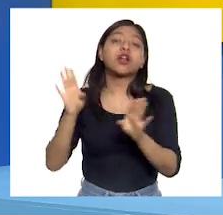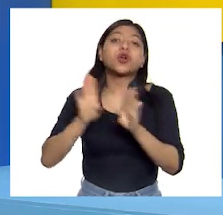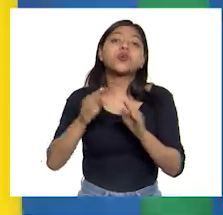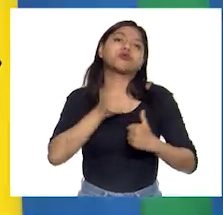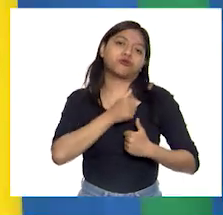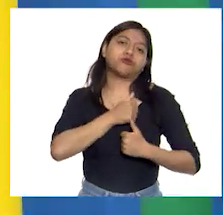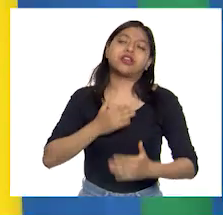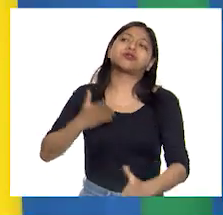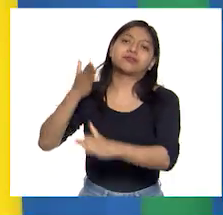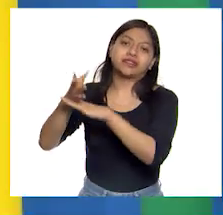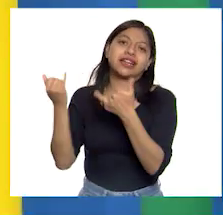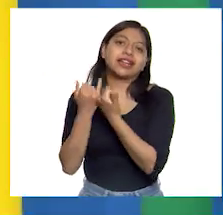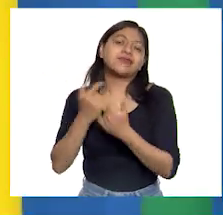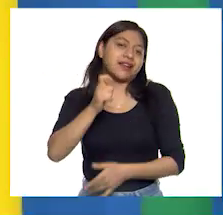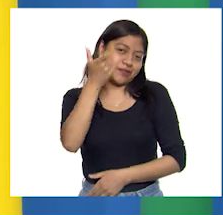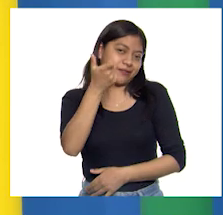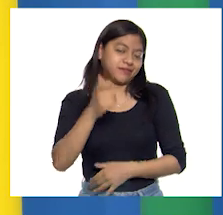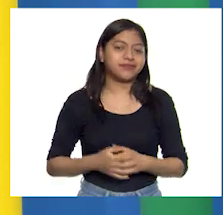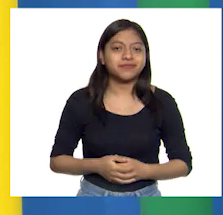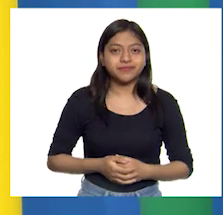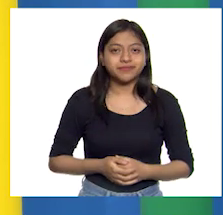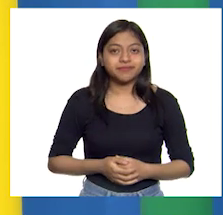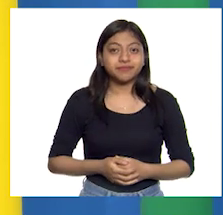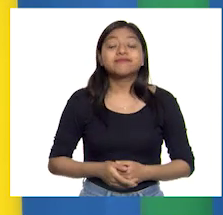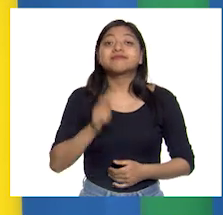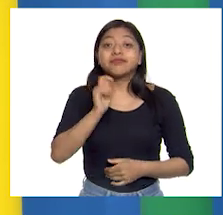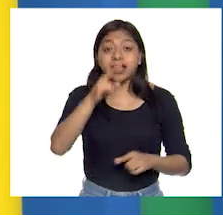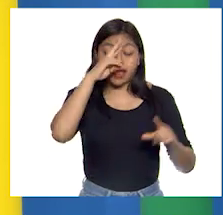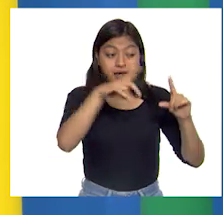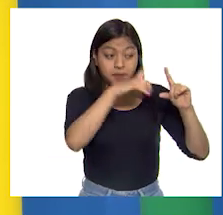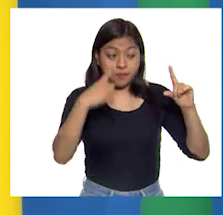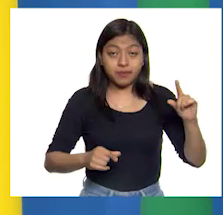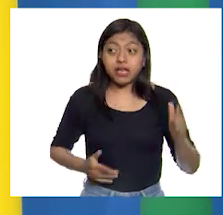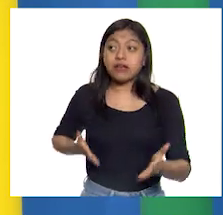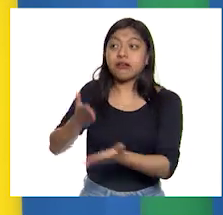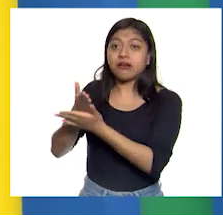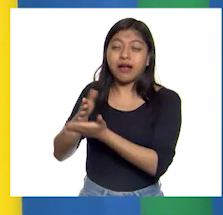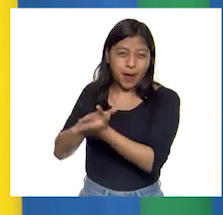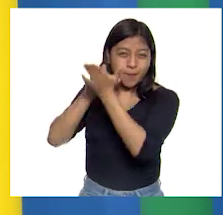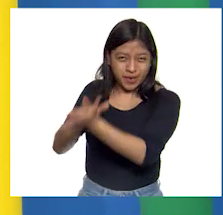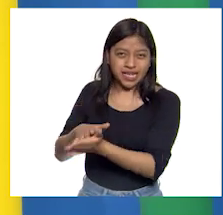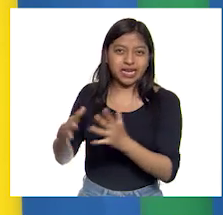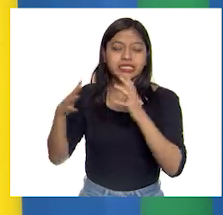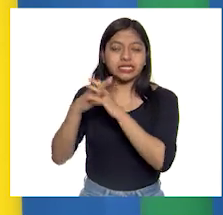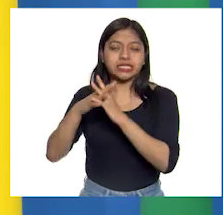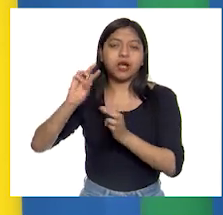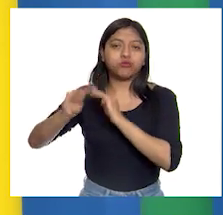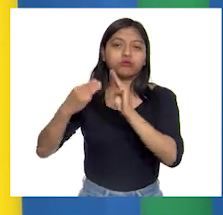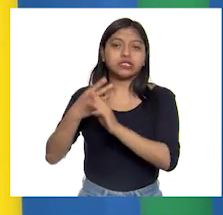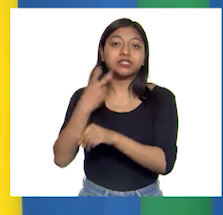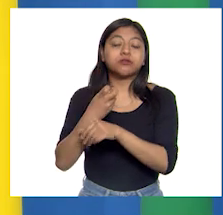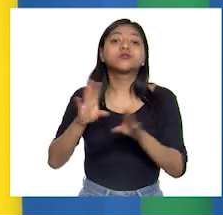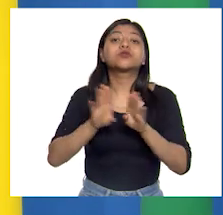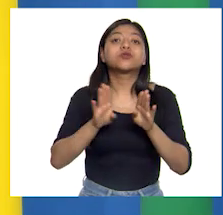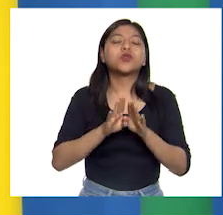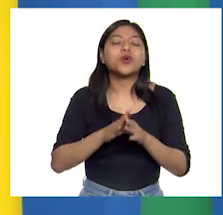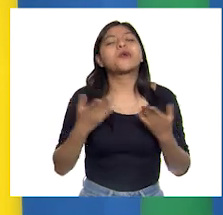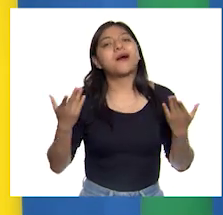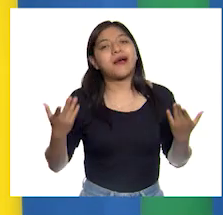gobierno. Aún hay mucho que aprender sobre este tema, pero se nos terminó el tiempo. A lo largo de esta clase aprendimos cuál fue